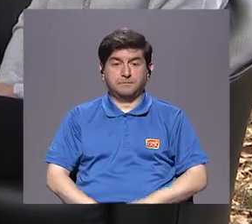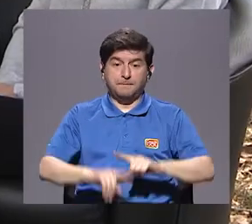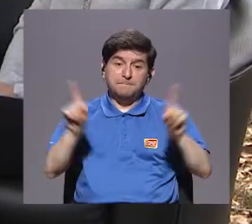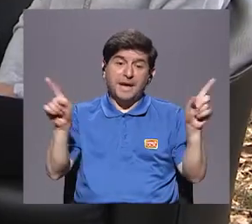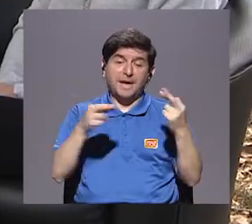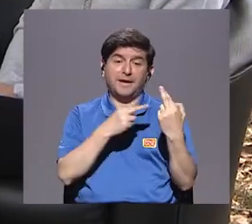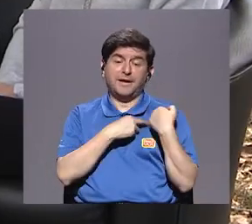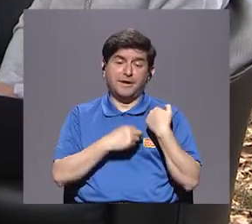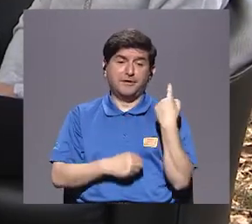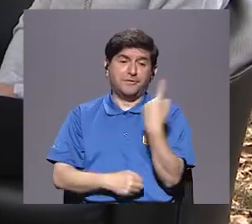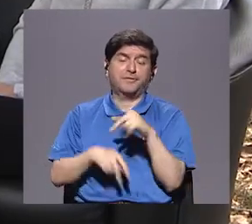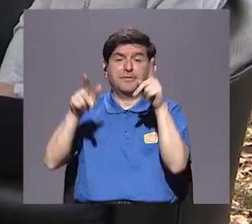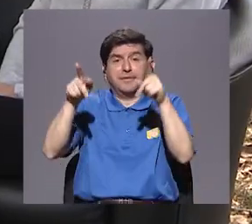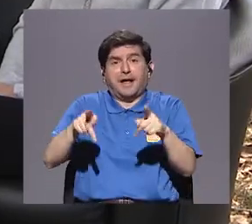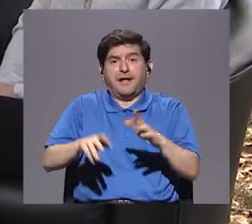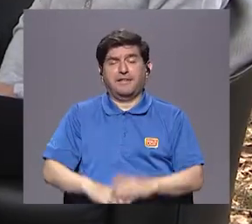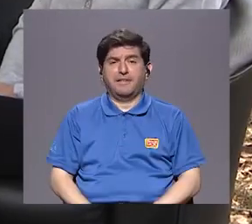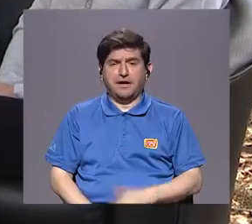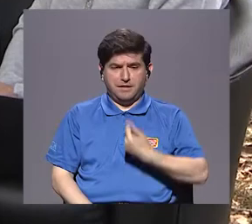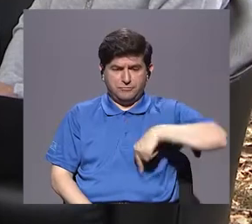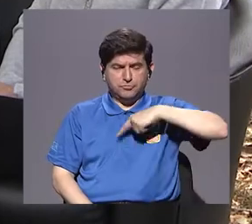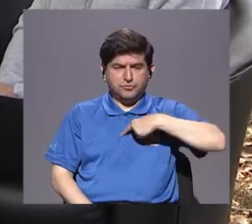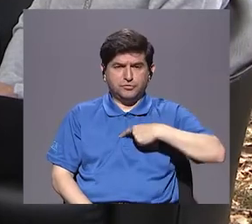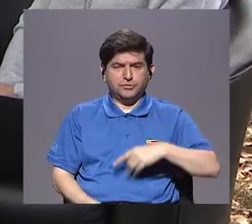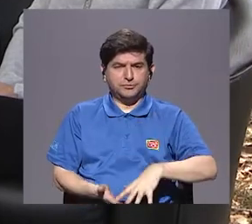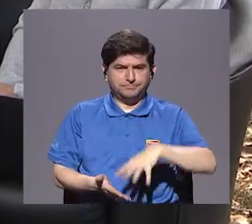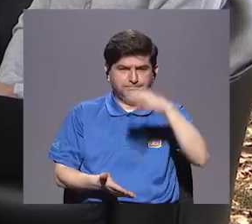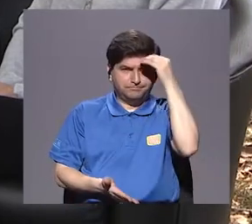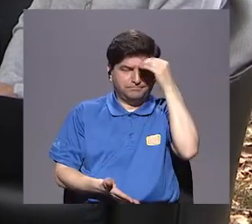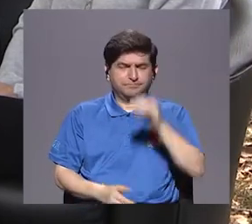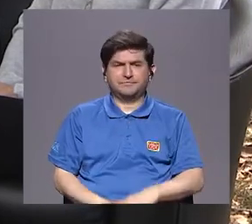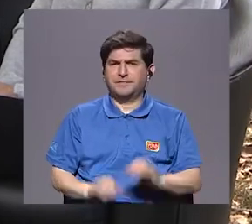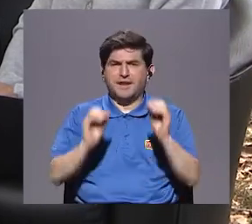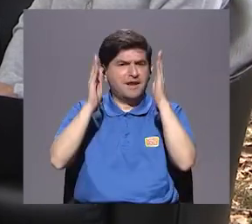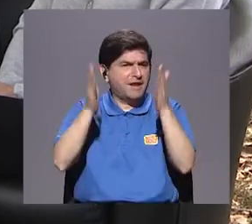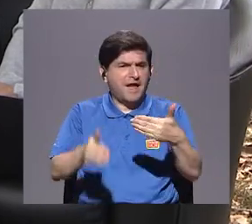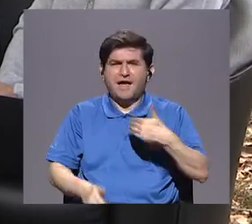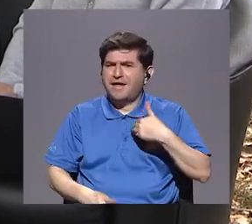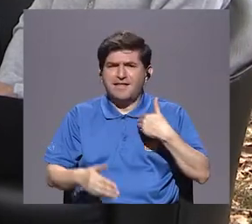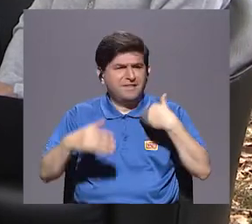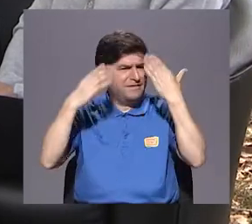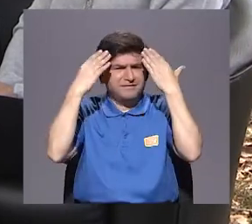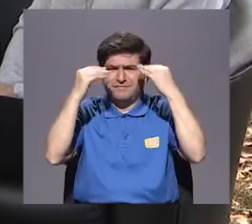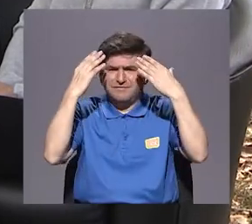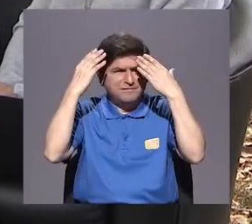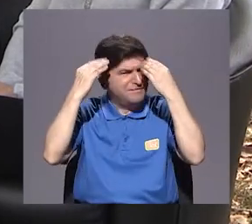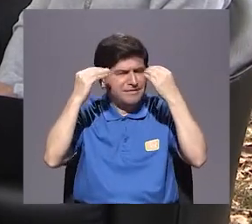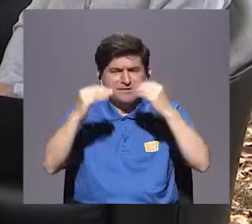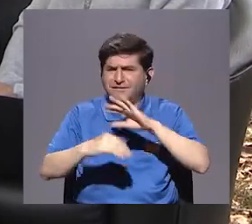es responsabilidad de cada uno de nosotros educarnos. Nadie tiene que tener la información.